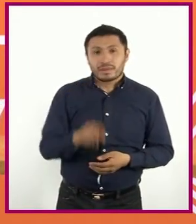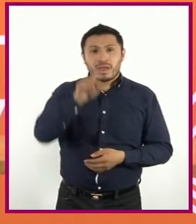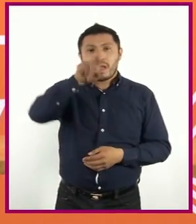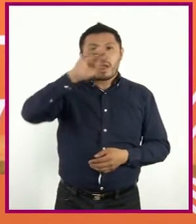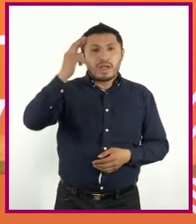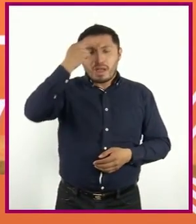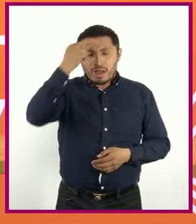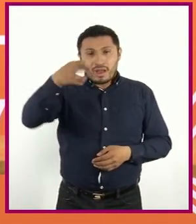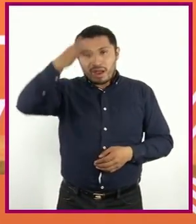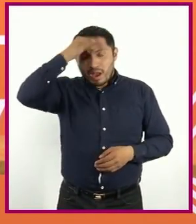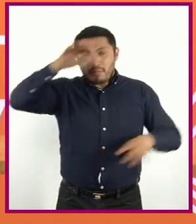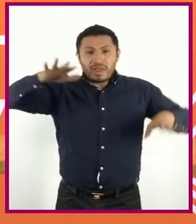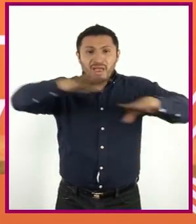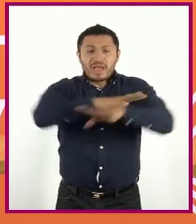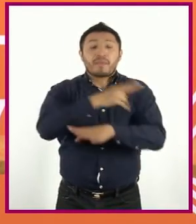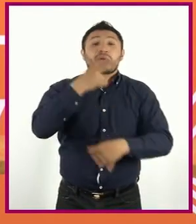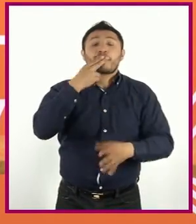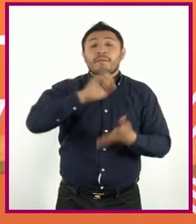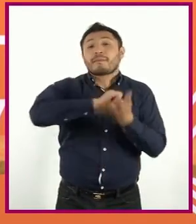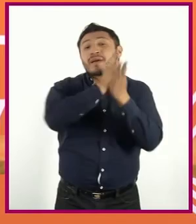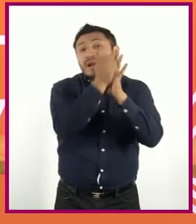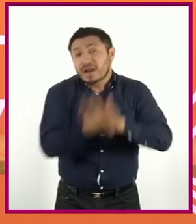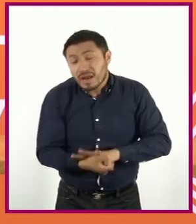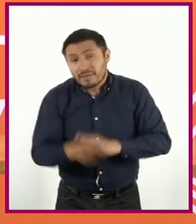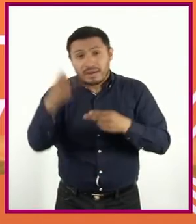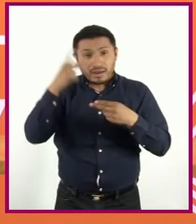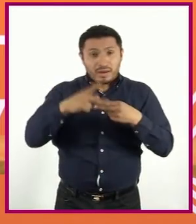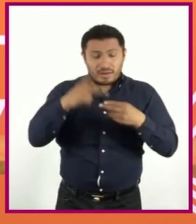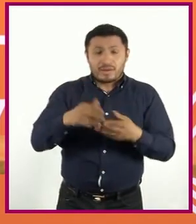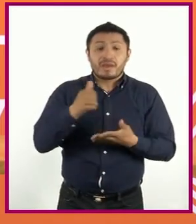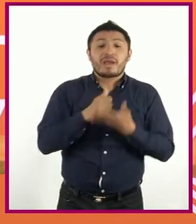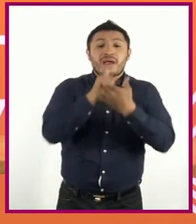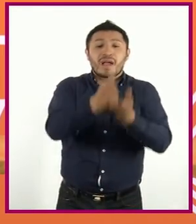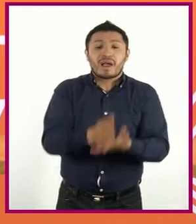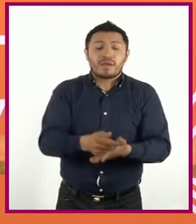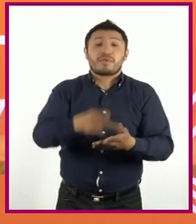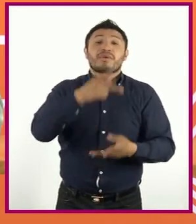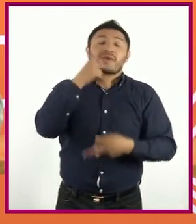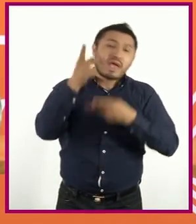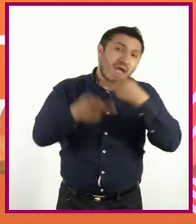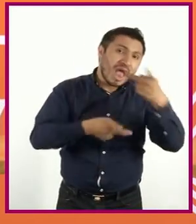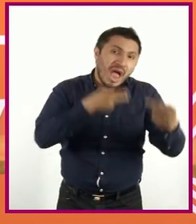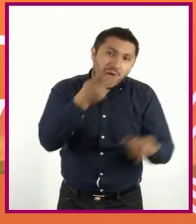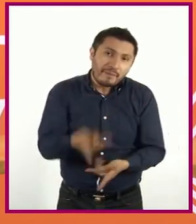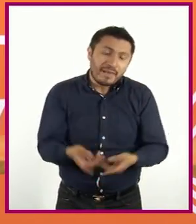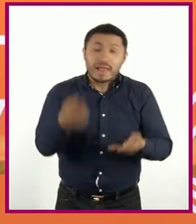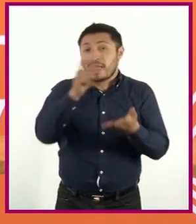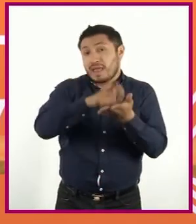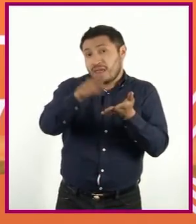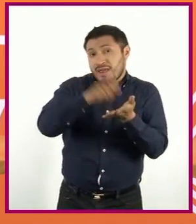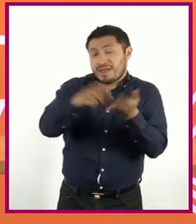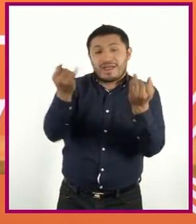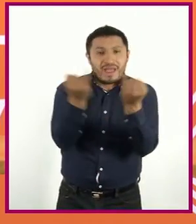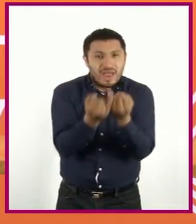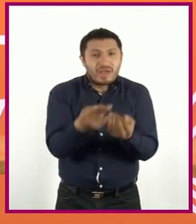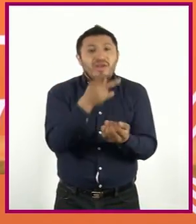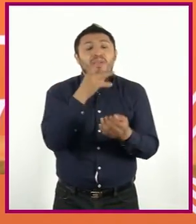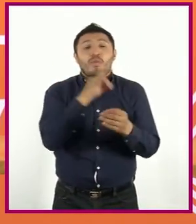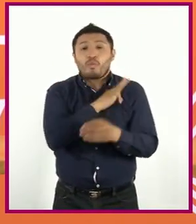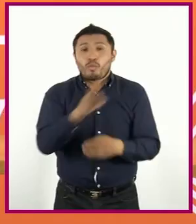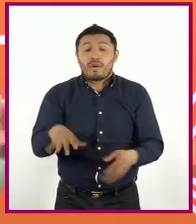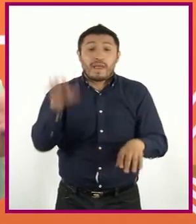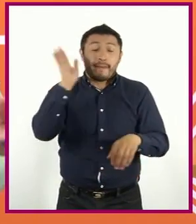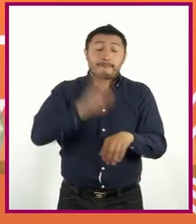sustituir adecuadamente palabras sinónimas y pronombres nos ayuda tanto al hablar como al escribir y puede hacer mucho